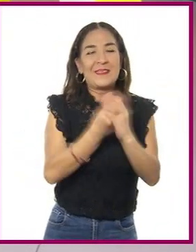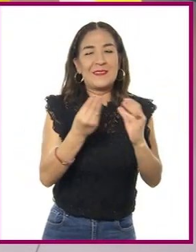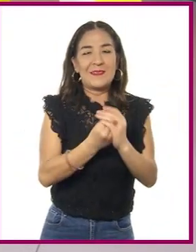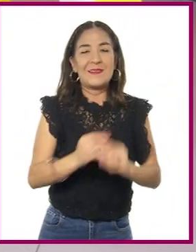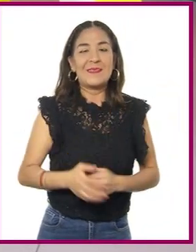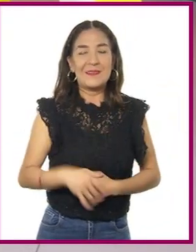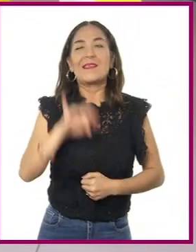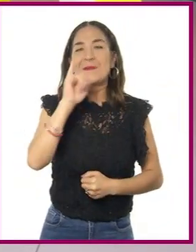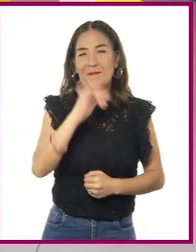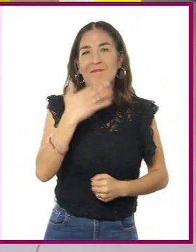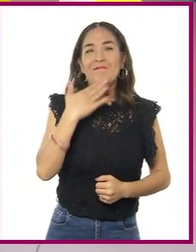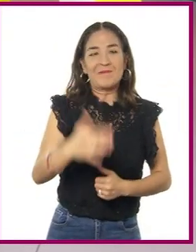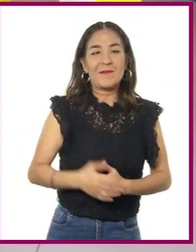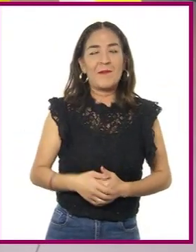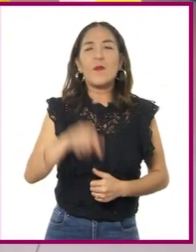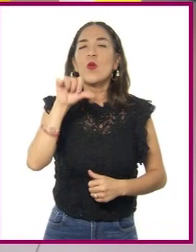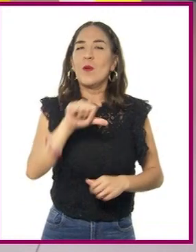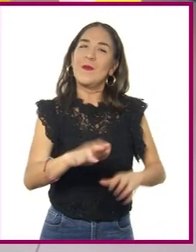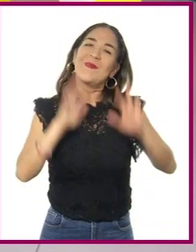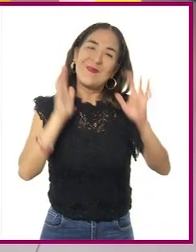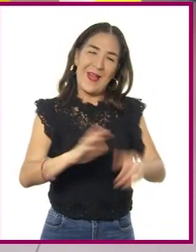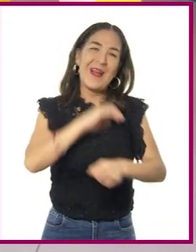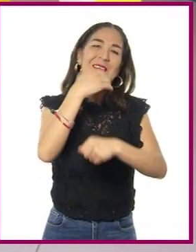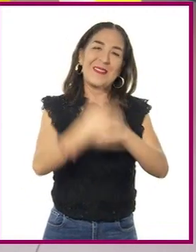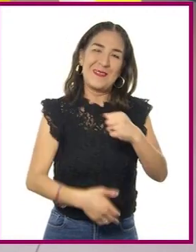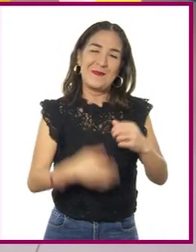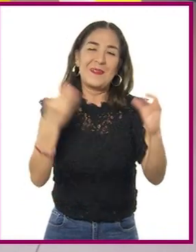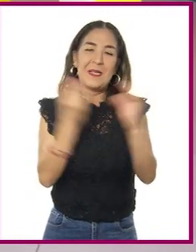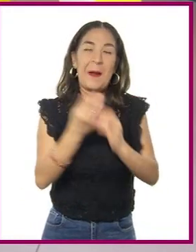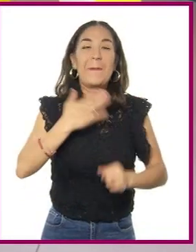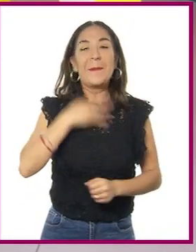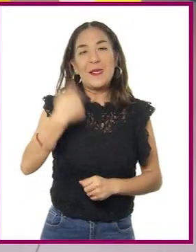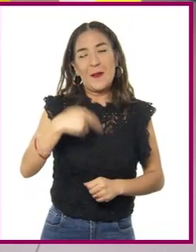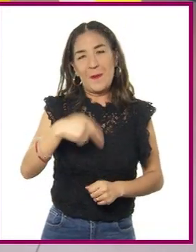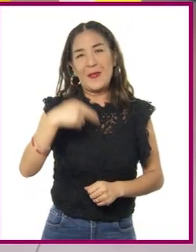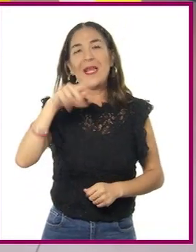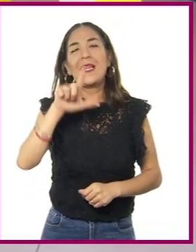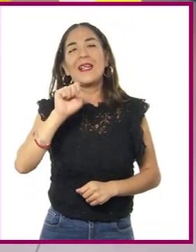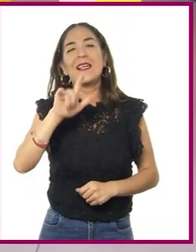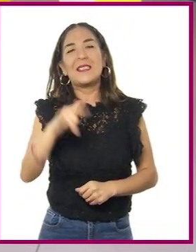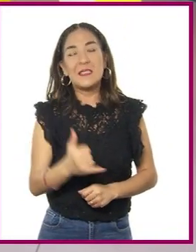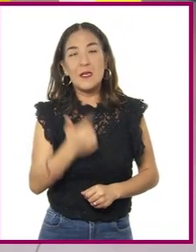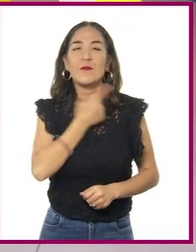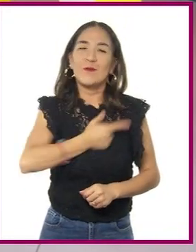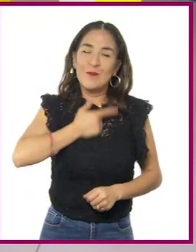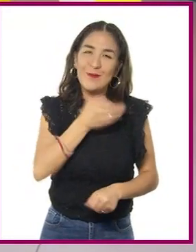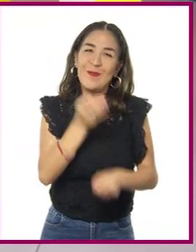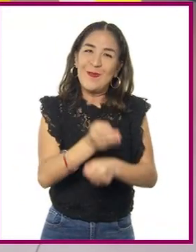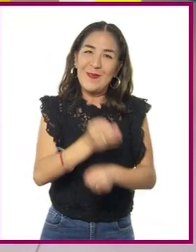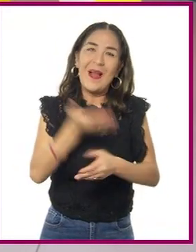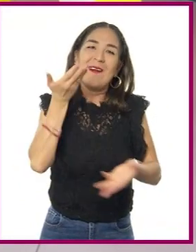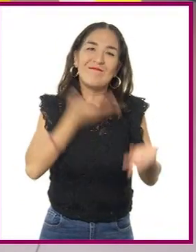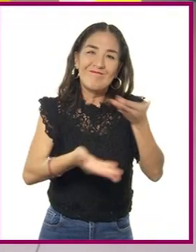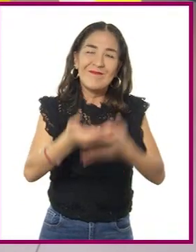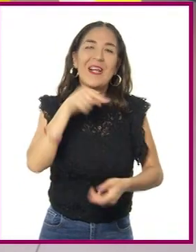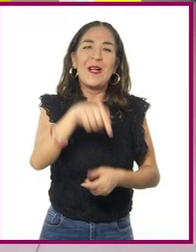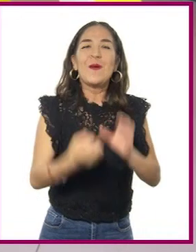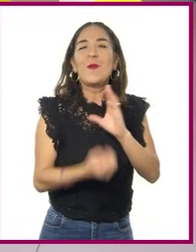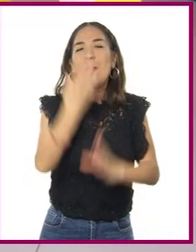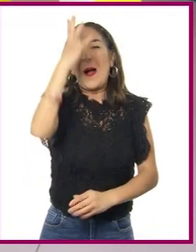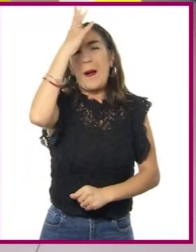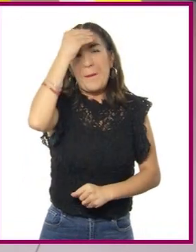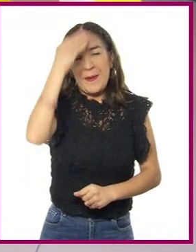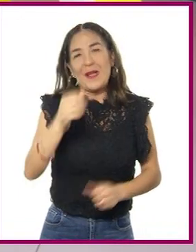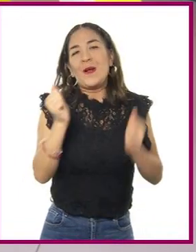Bien dices, Leslie. Se llegó al final de la sesión. Mi nombre es Leslie Mendívil y fue un gusto compartir nuevos